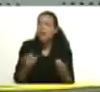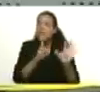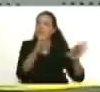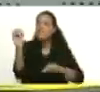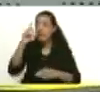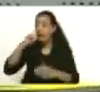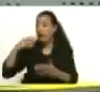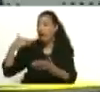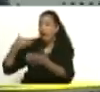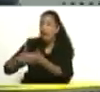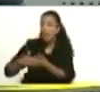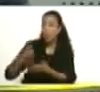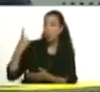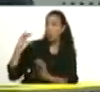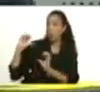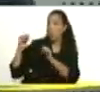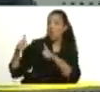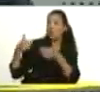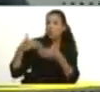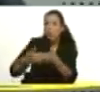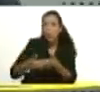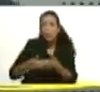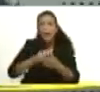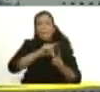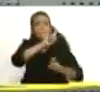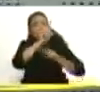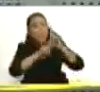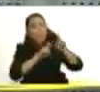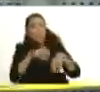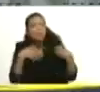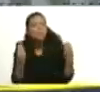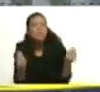en 60 años? Tendríamos que preguntarnos,